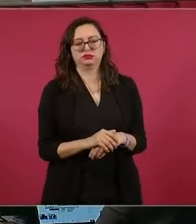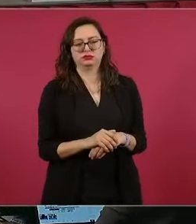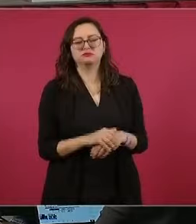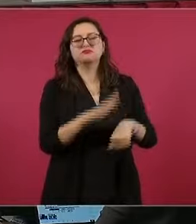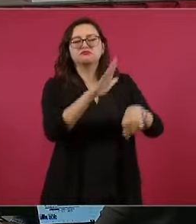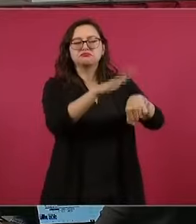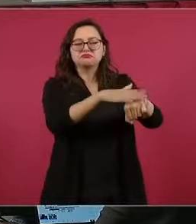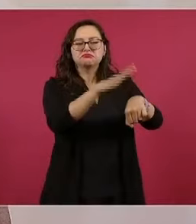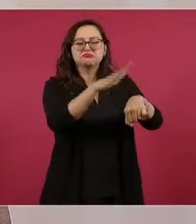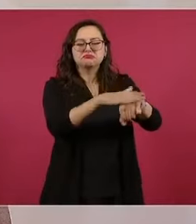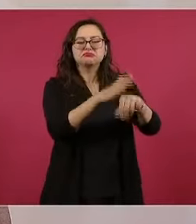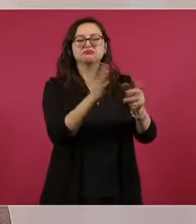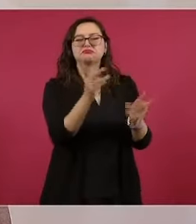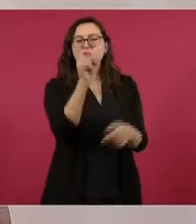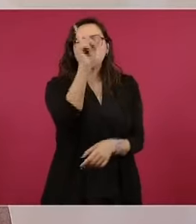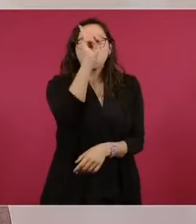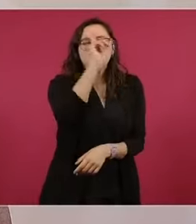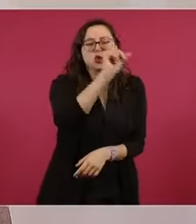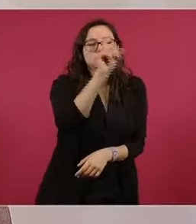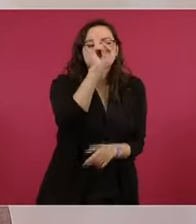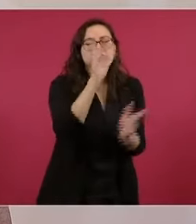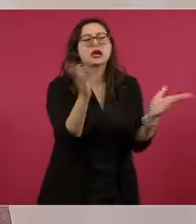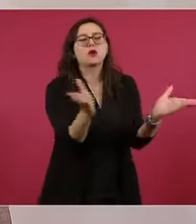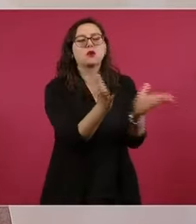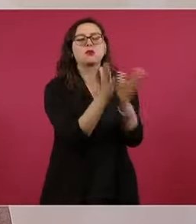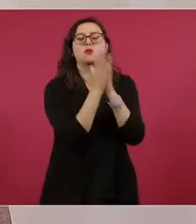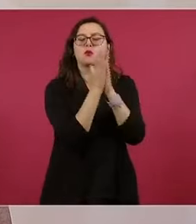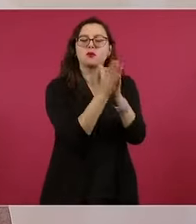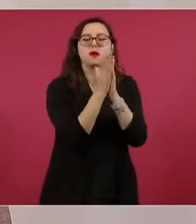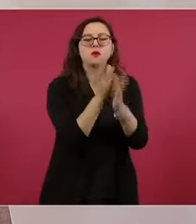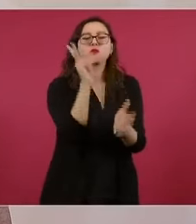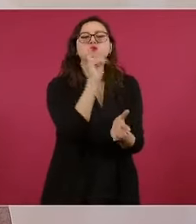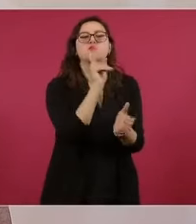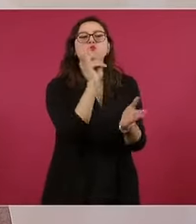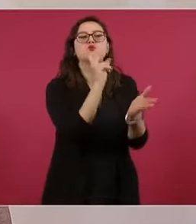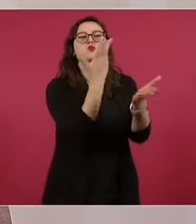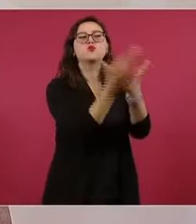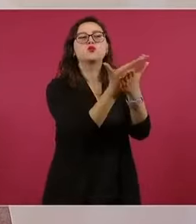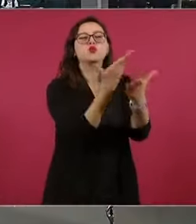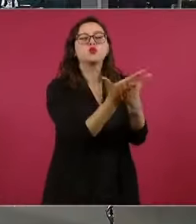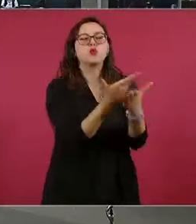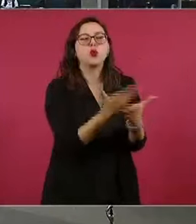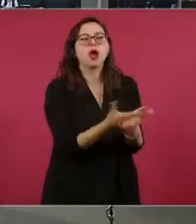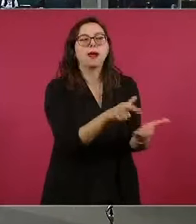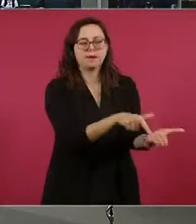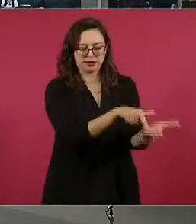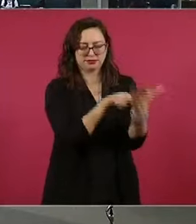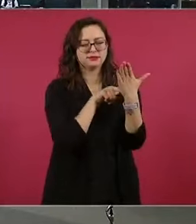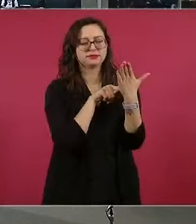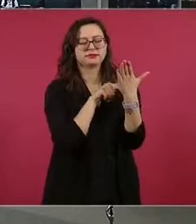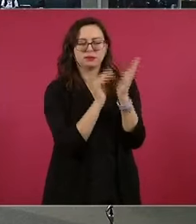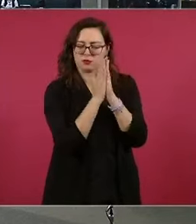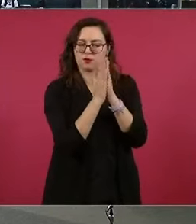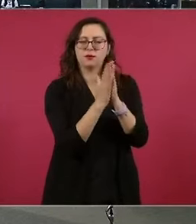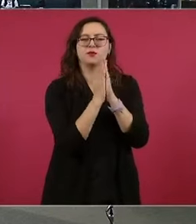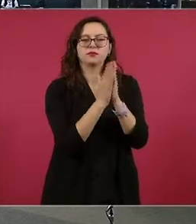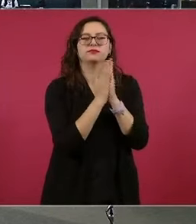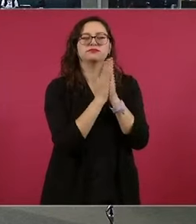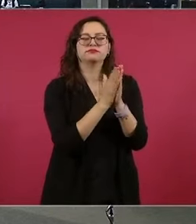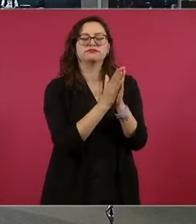sí, combinarlos a que demuestren que es cierto lo que están planteando,